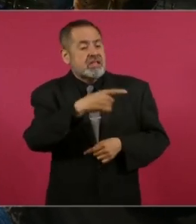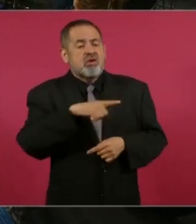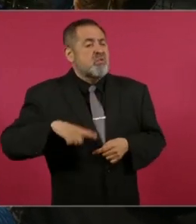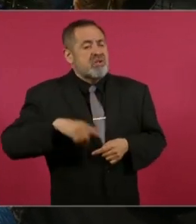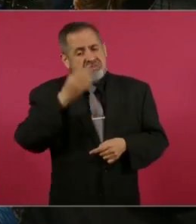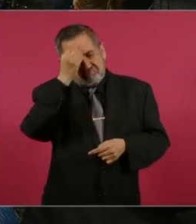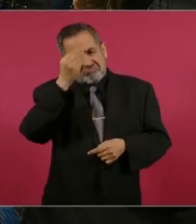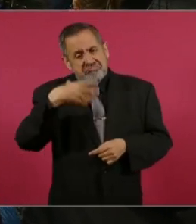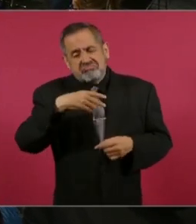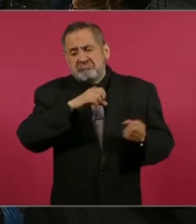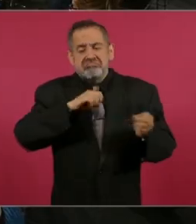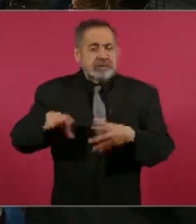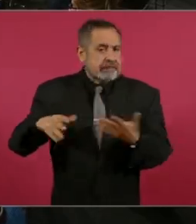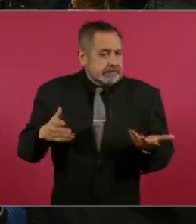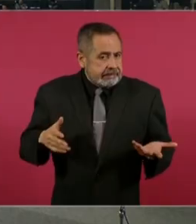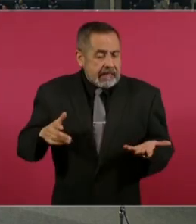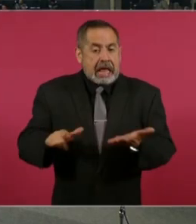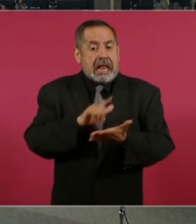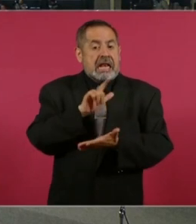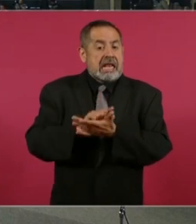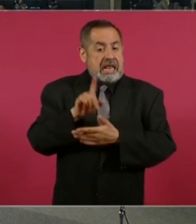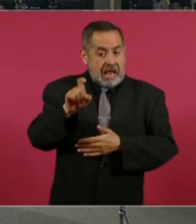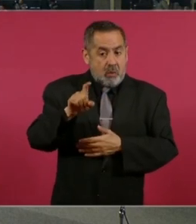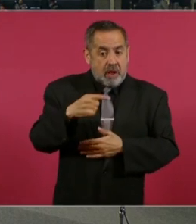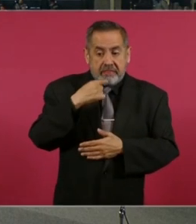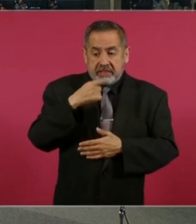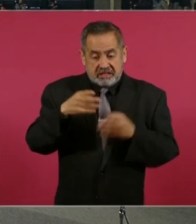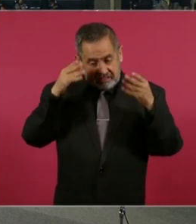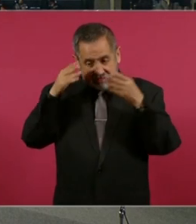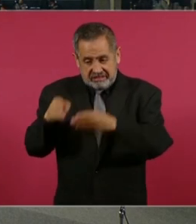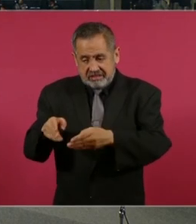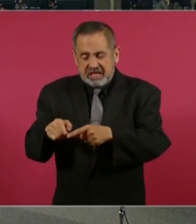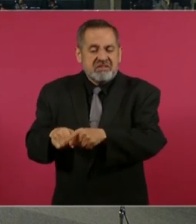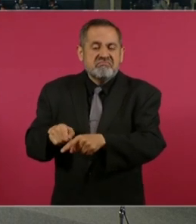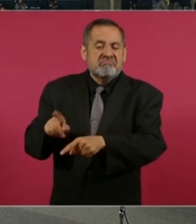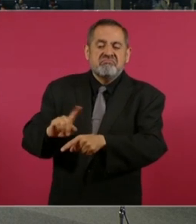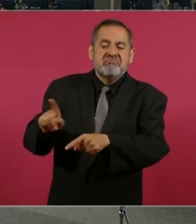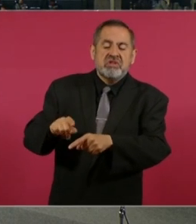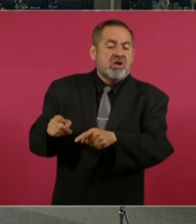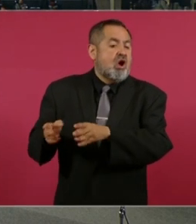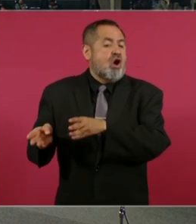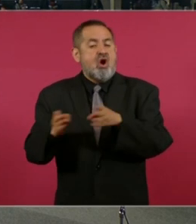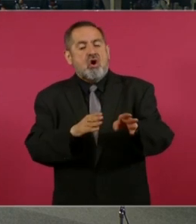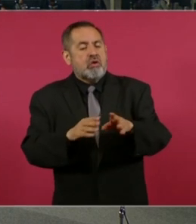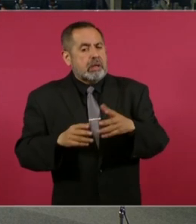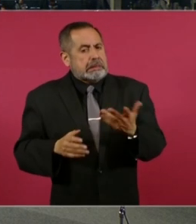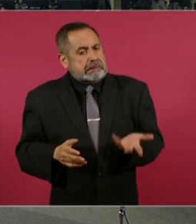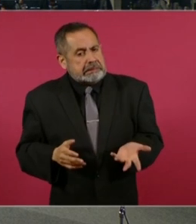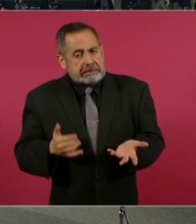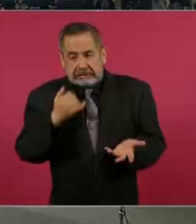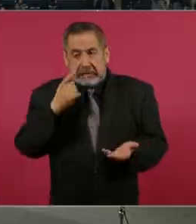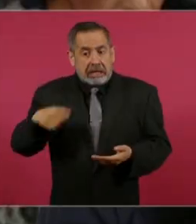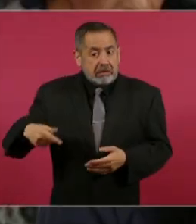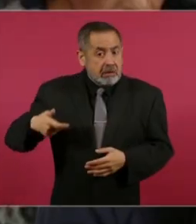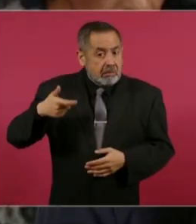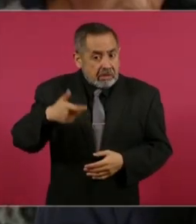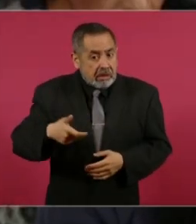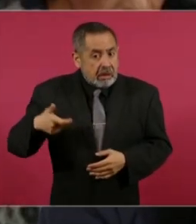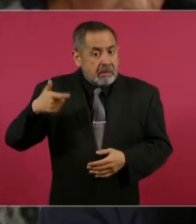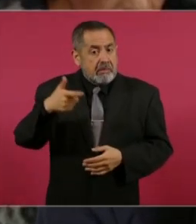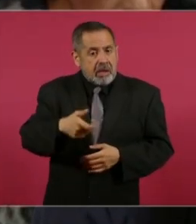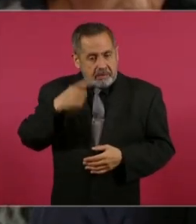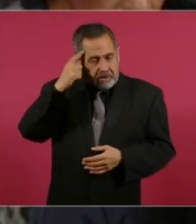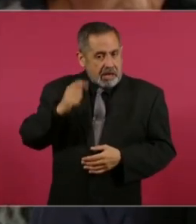gobierno, ya que la Ley de Aguas Nacionales ubica a su actividad fuera del sector primario y con esto el pago que ellos realizan